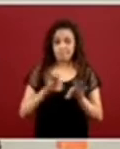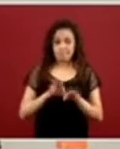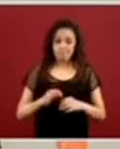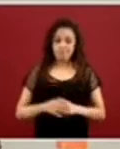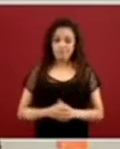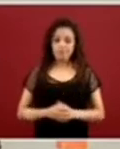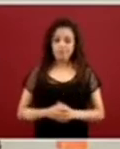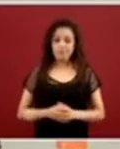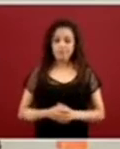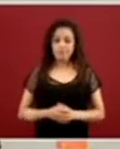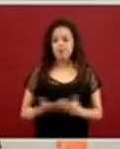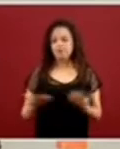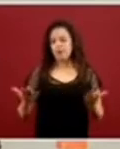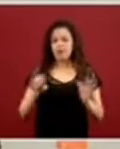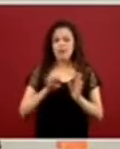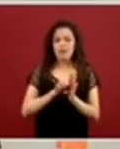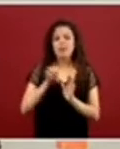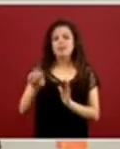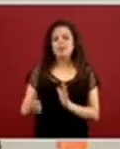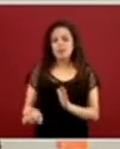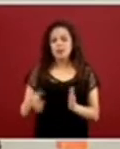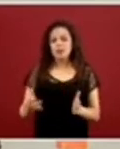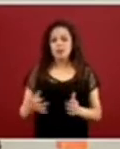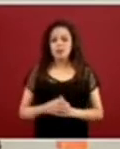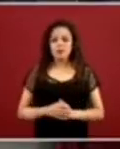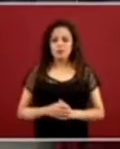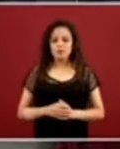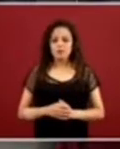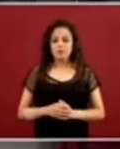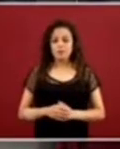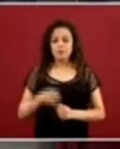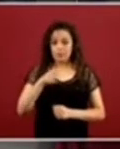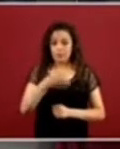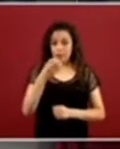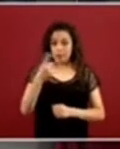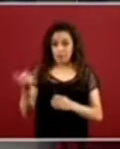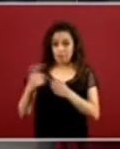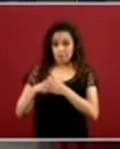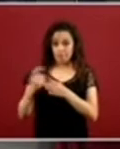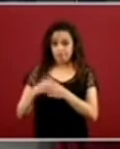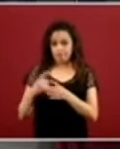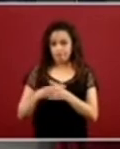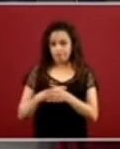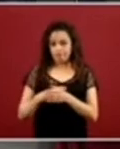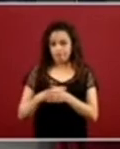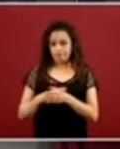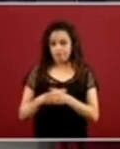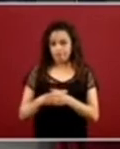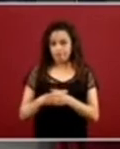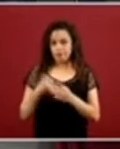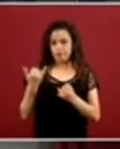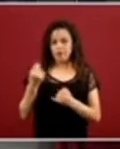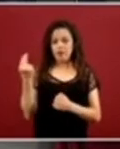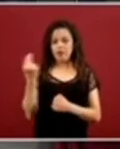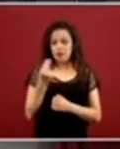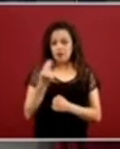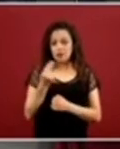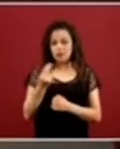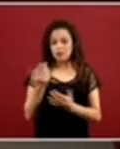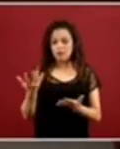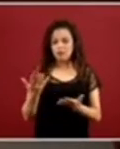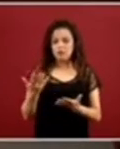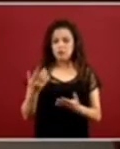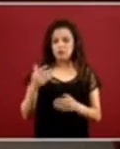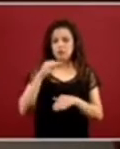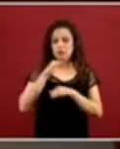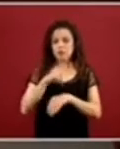para poner algunos ejemplos de por qué es este reclutamiento sectorial y con las características de